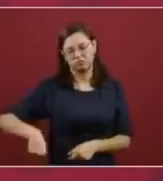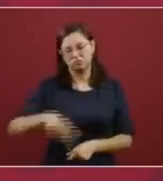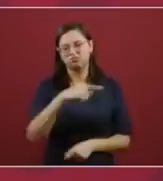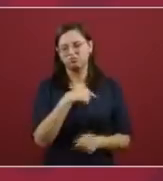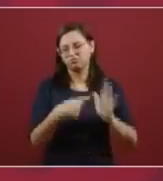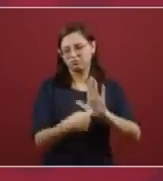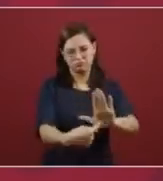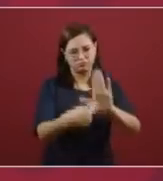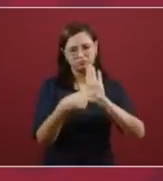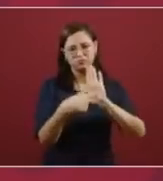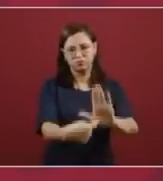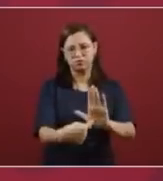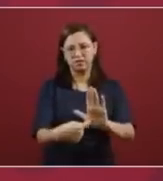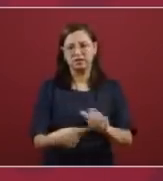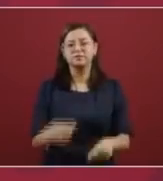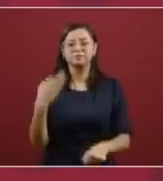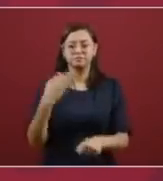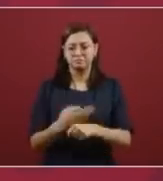el mecanismo